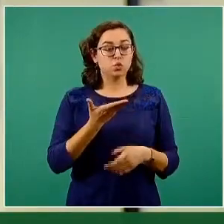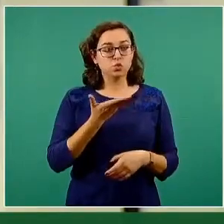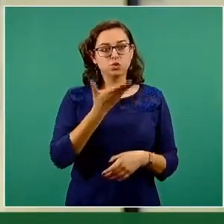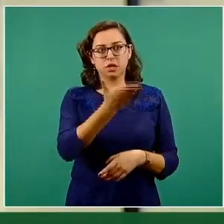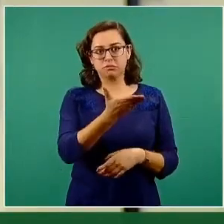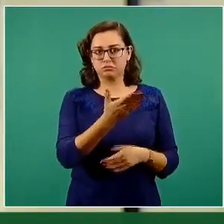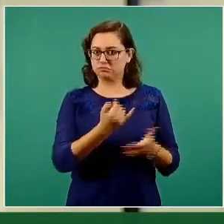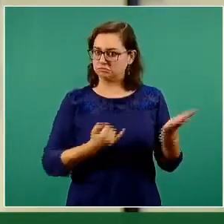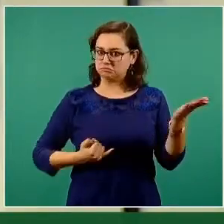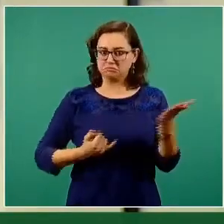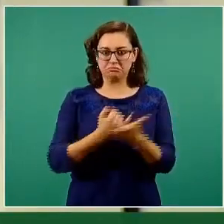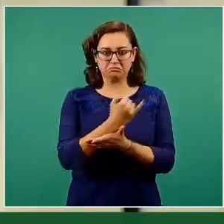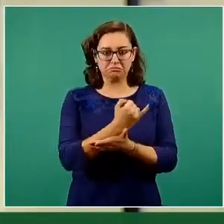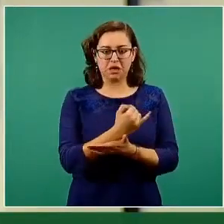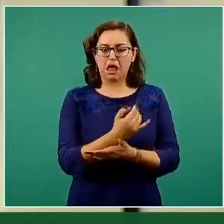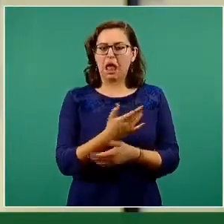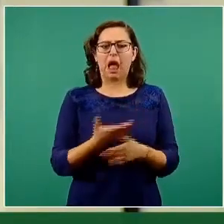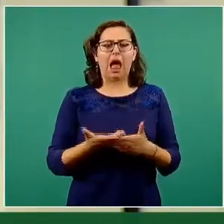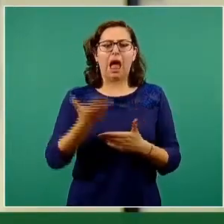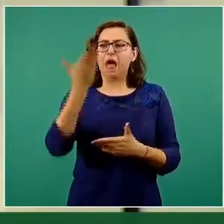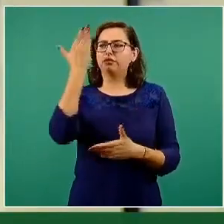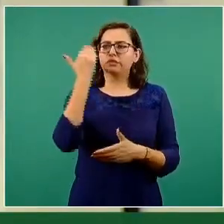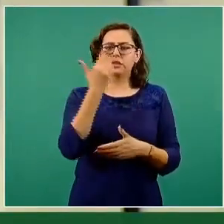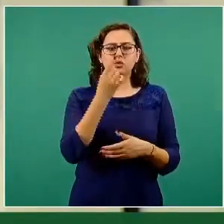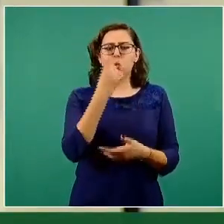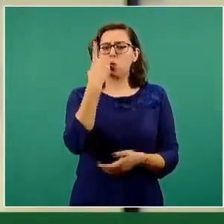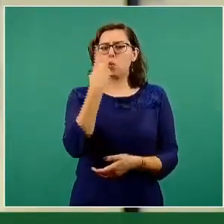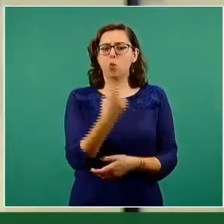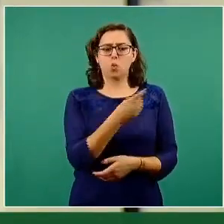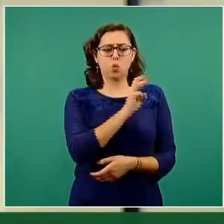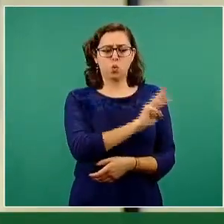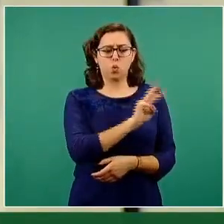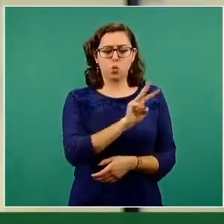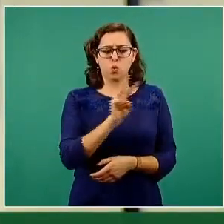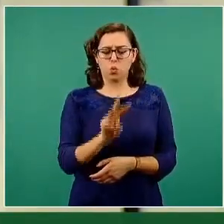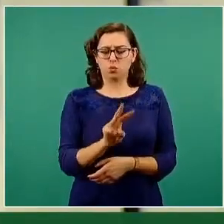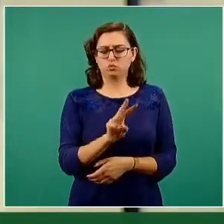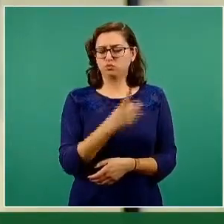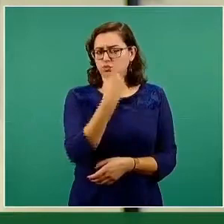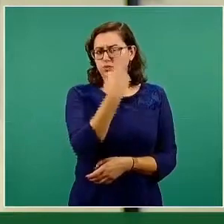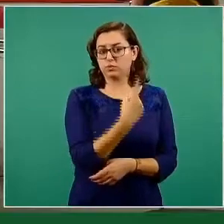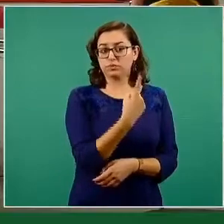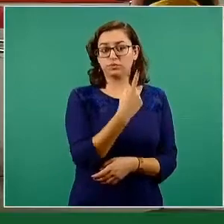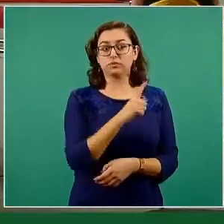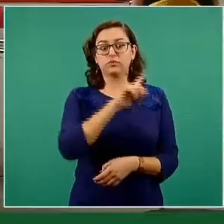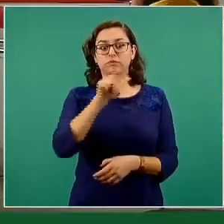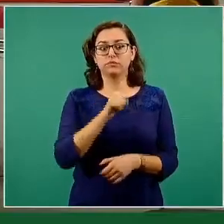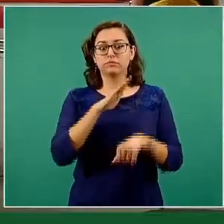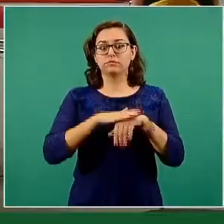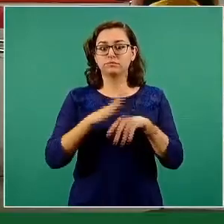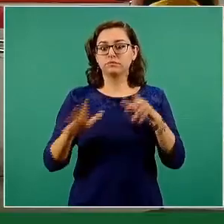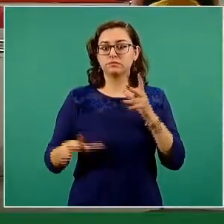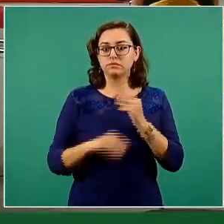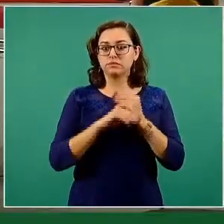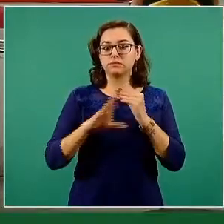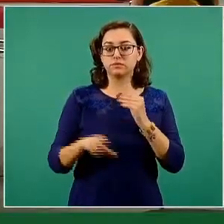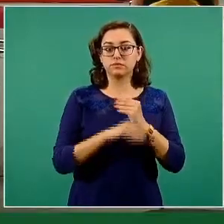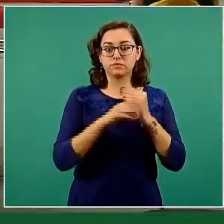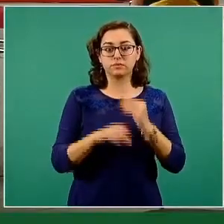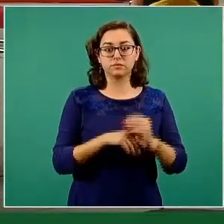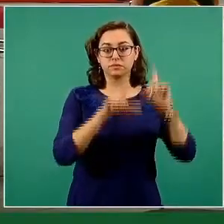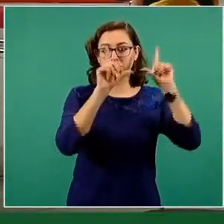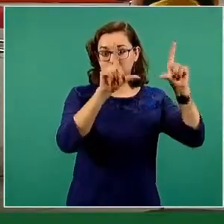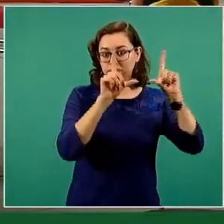Estaba la página de base de coronavirus y le fueron ampliando. Entonces ya le perdí la